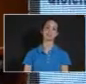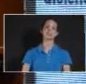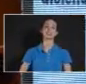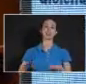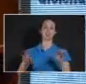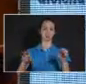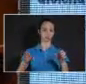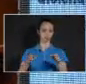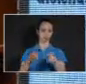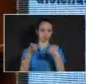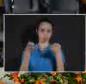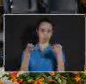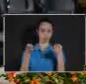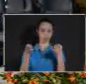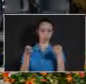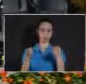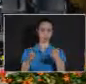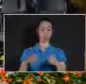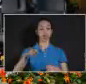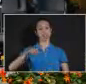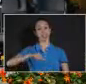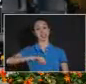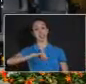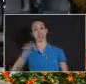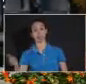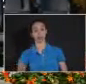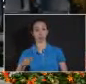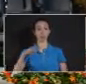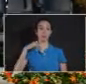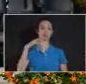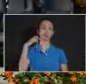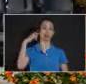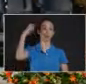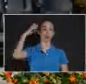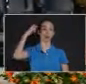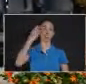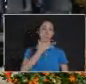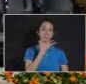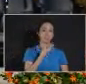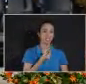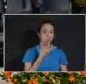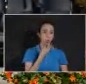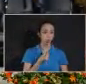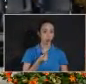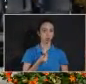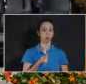Entonces este era un profeta viejo. No tengo nada contra los viejos, porque hermano,